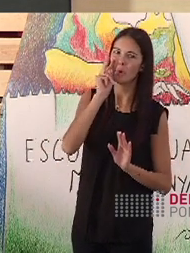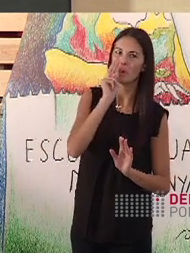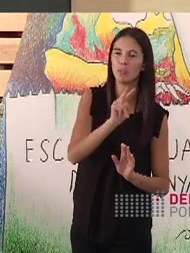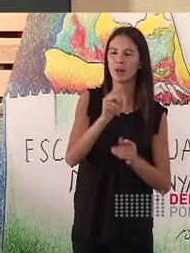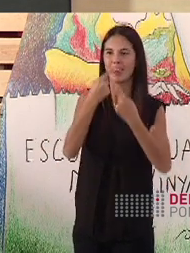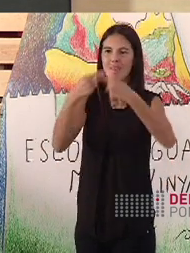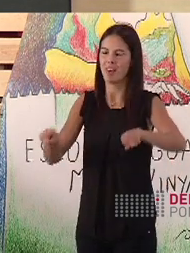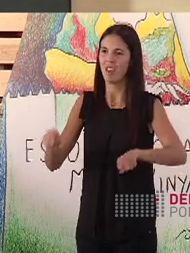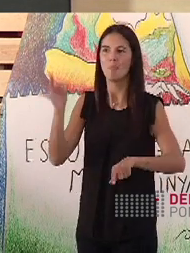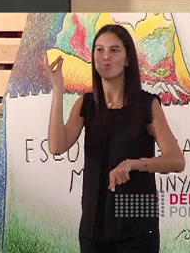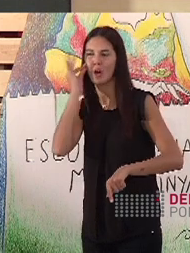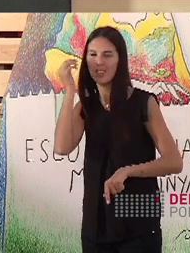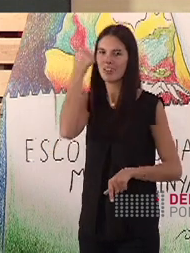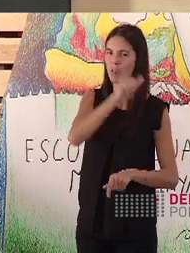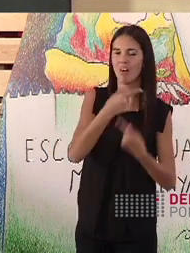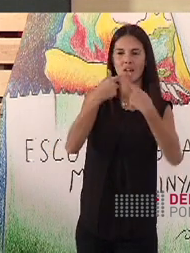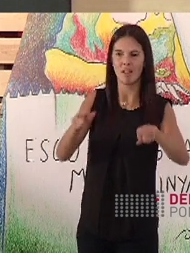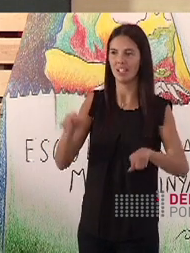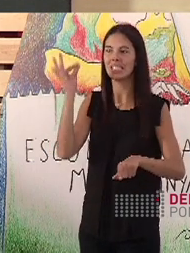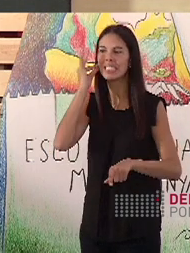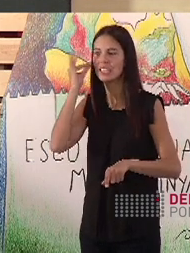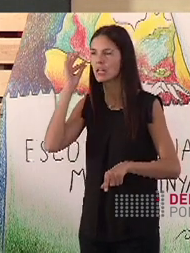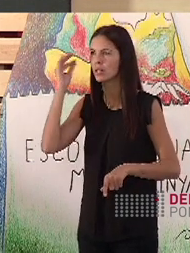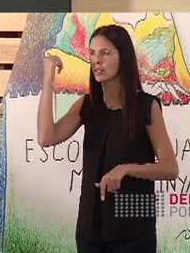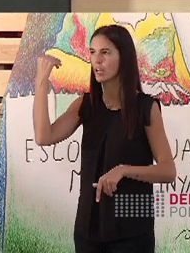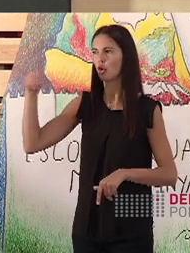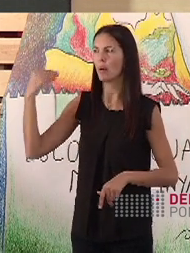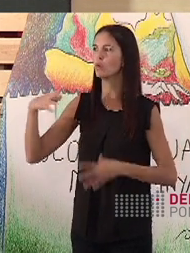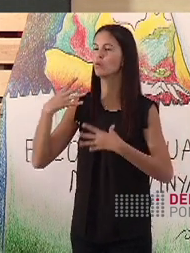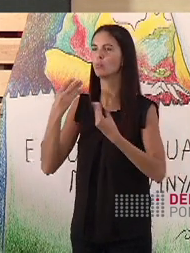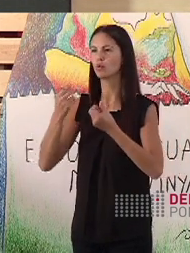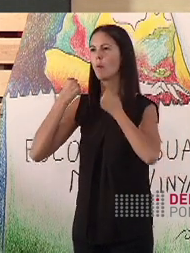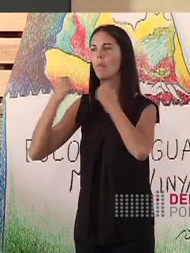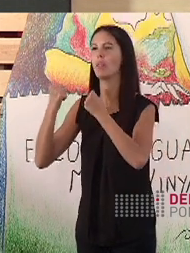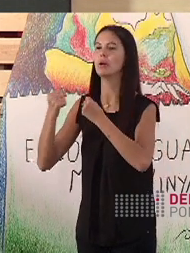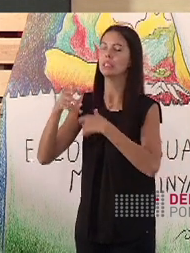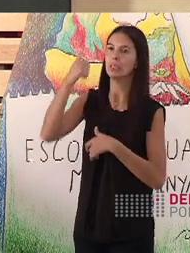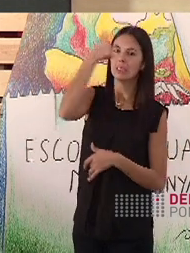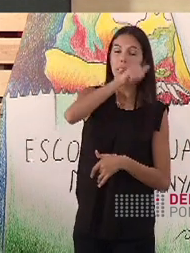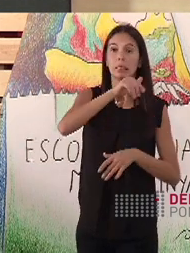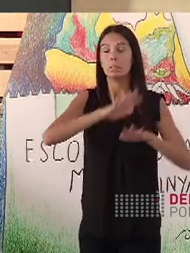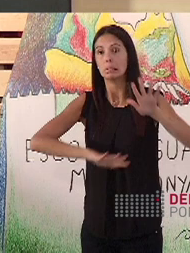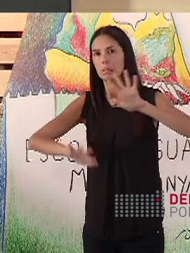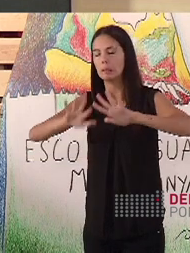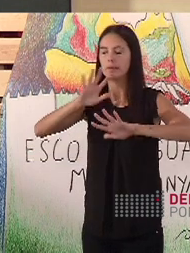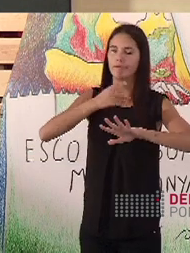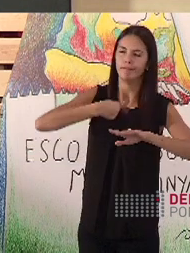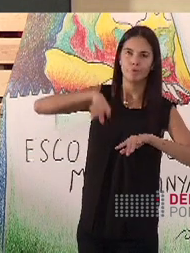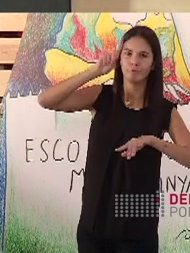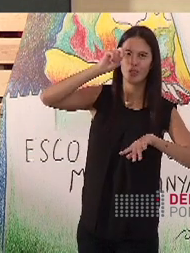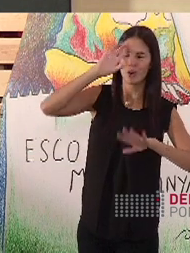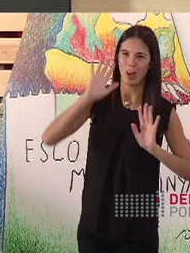y hombres. O sea, eso es indudable. Las chicas jóvenes están muy empoderadas y los chicos no saben de qué va la película.